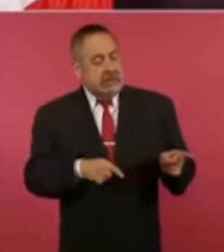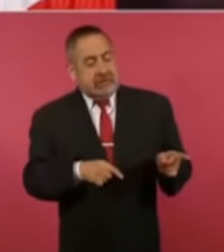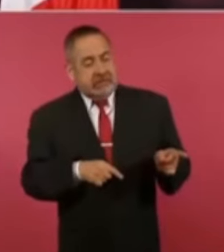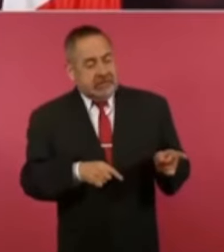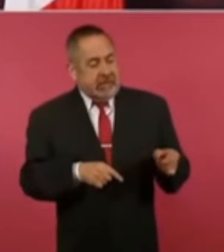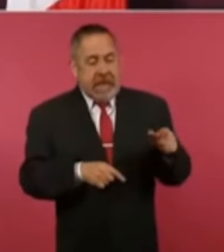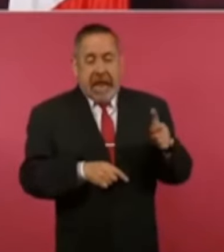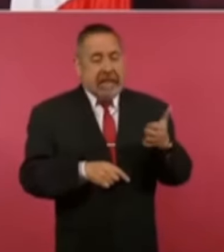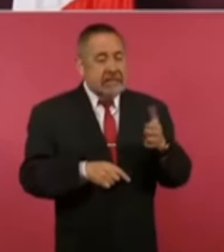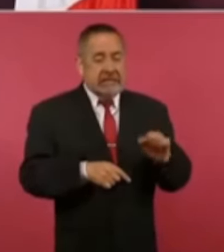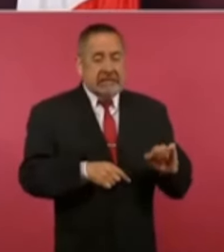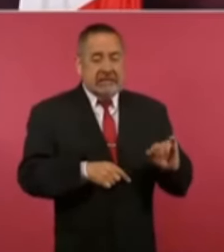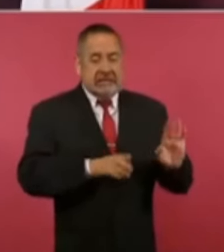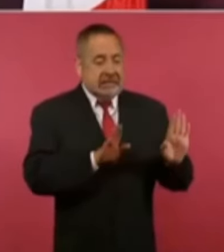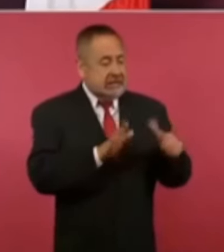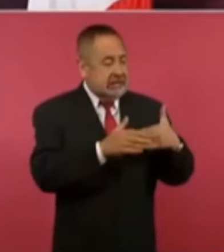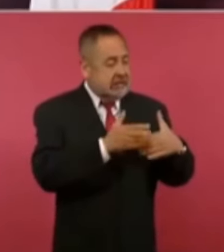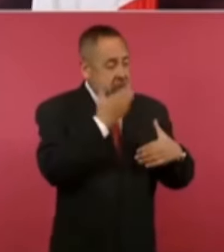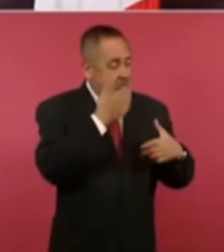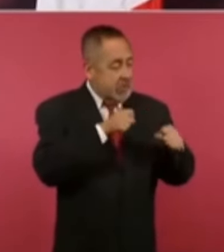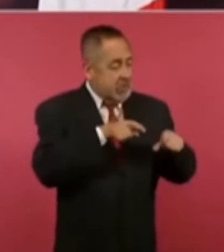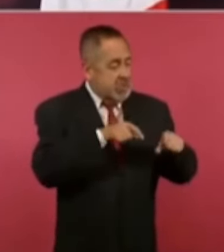los conservadores,